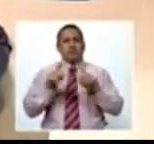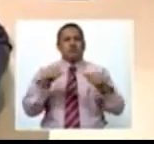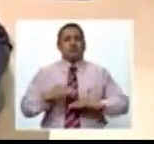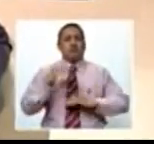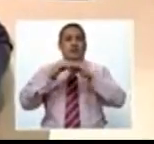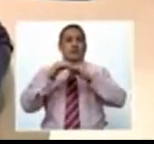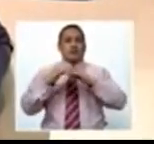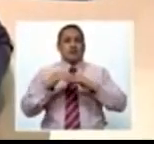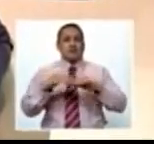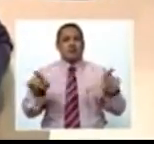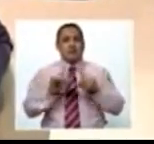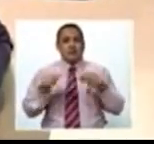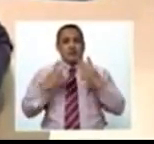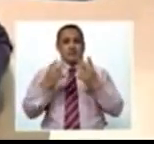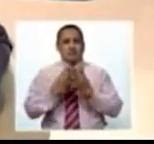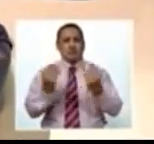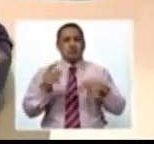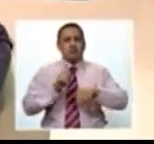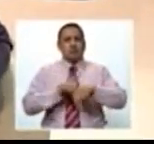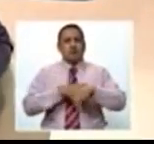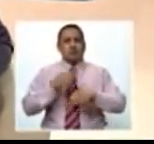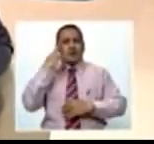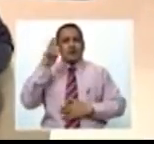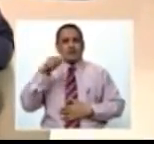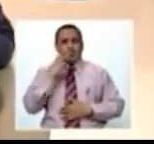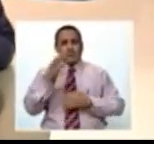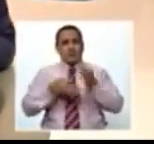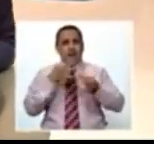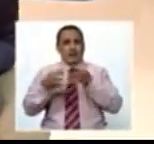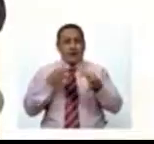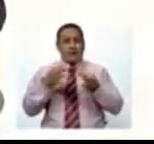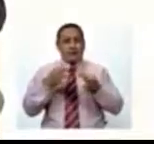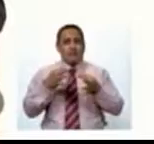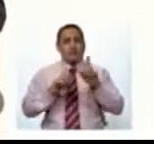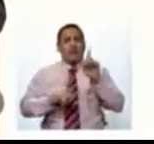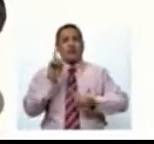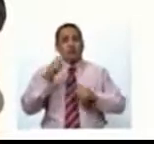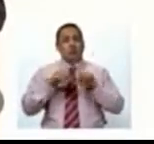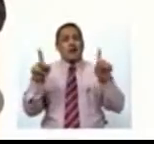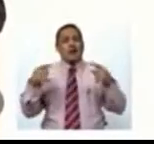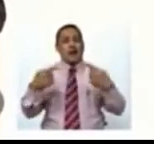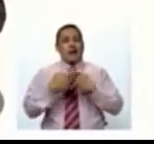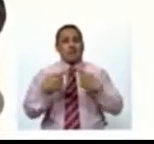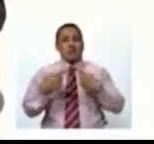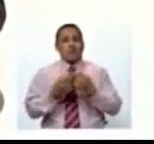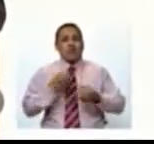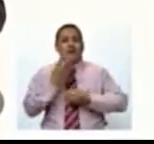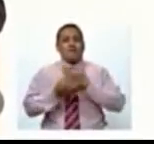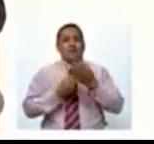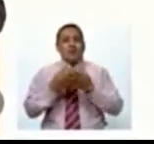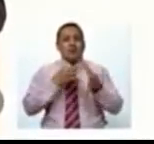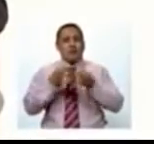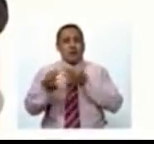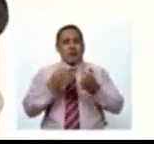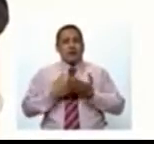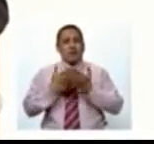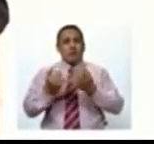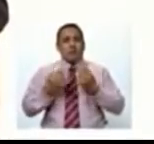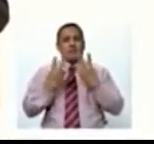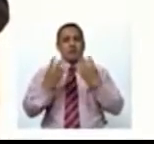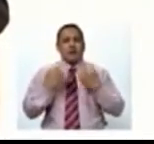¿no? Se pasan del plazo razonable, si no estaríamos hablando de eso. Hay dos variables que podemos comentar. Una, la referida